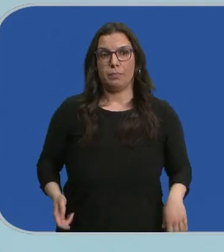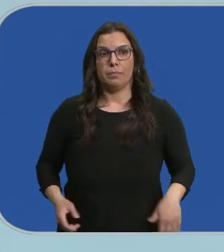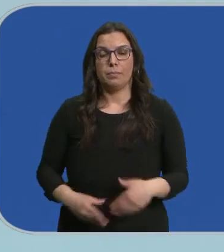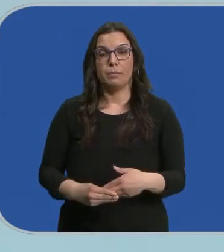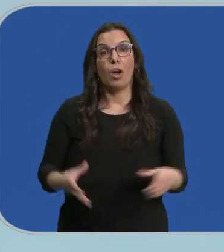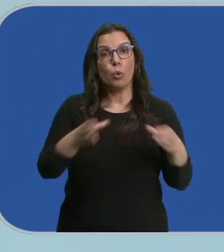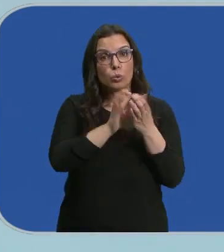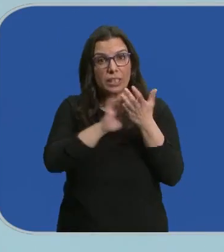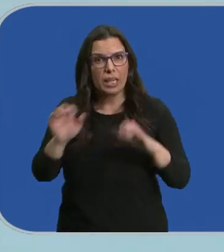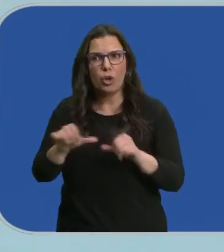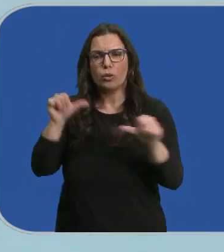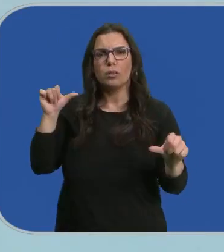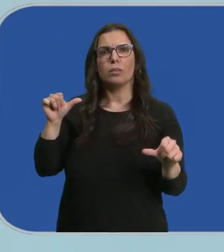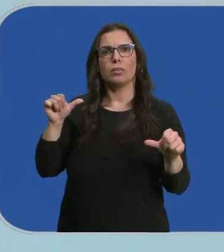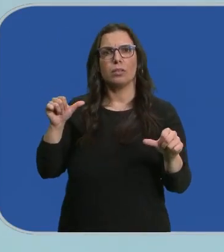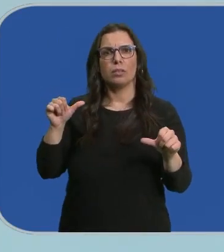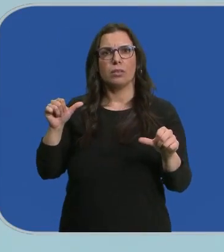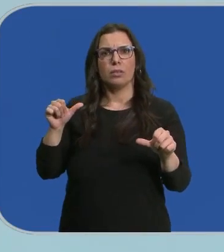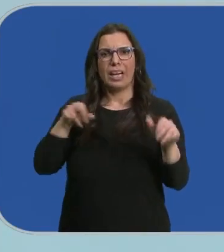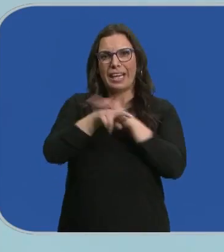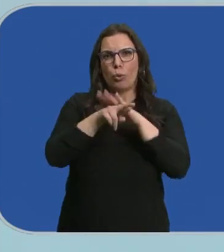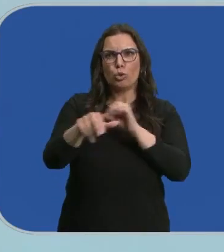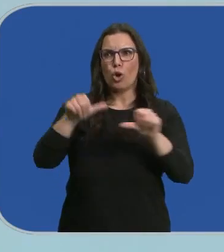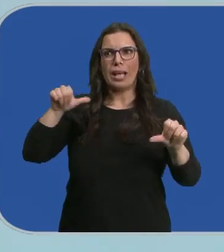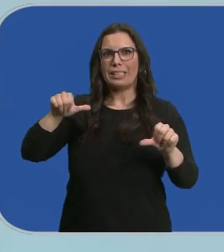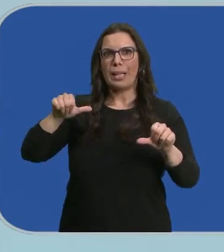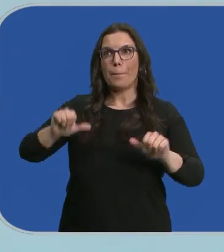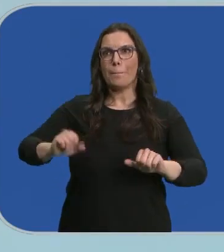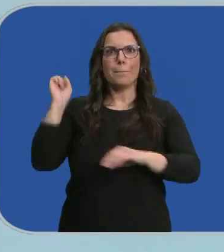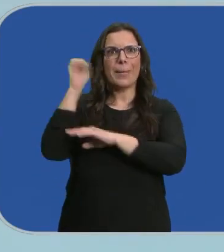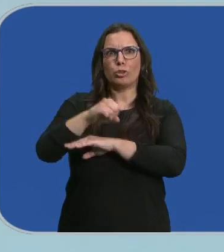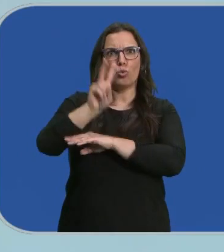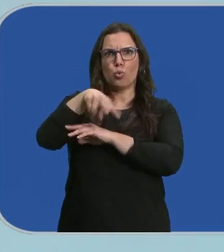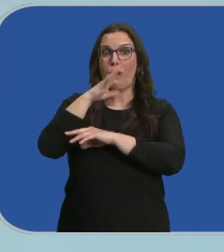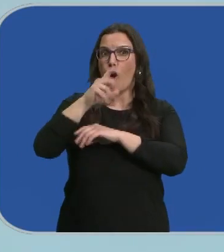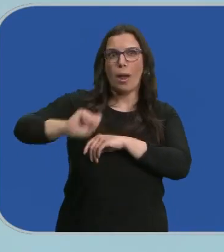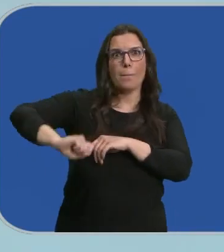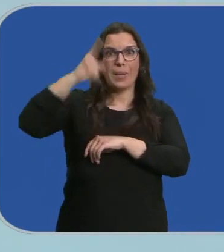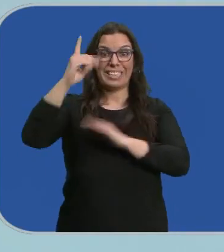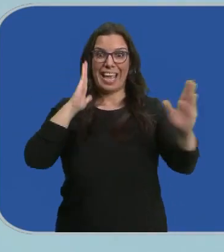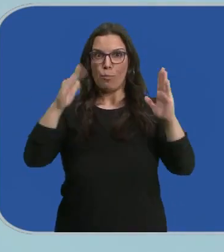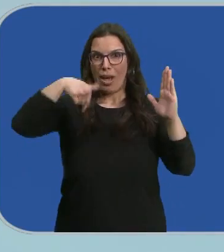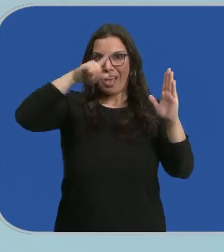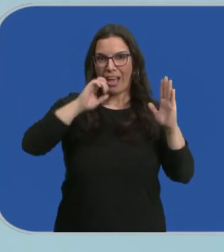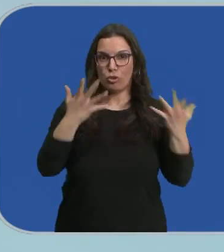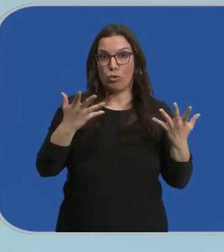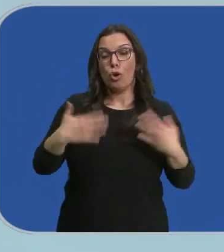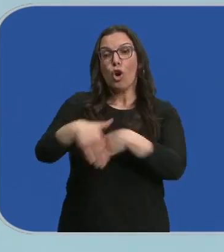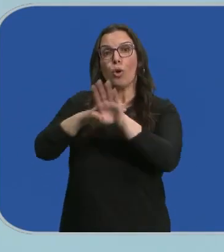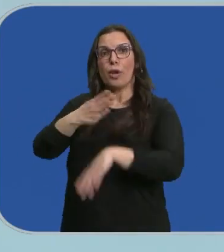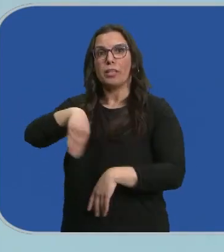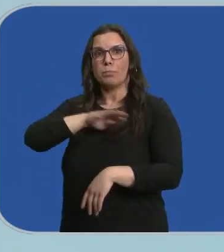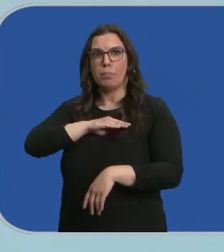Nunca la Junta de Castilla y León había tenido tantos medios en la lucha contra incendios en esta época del año y nunca el Gobierno de España